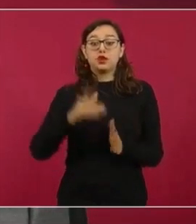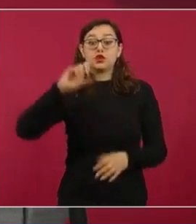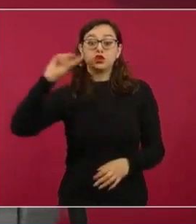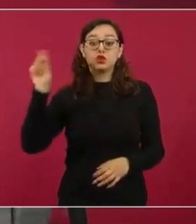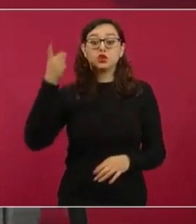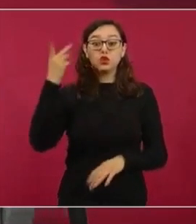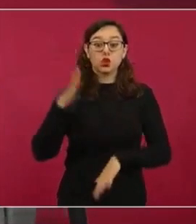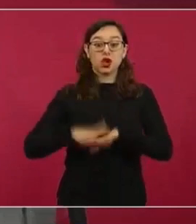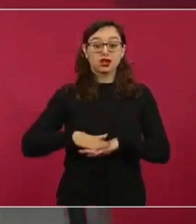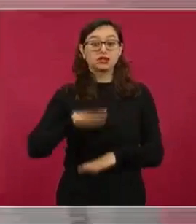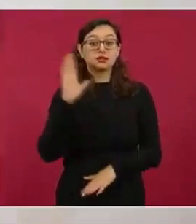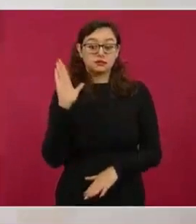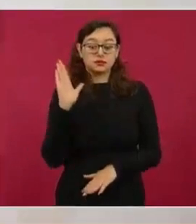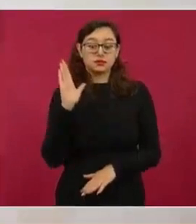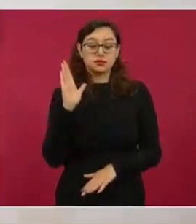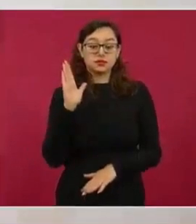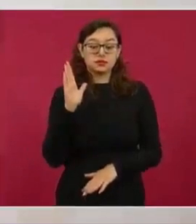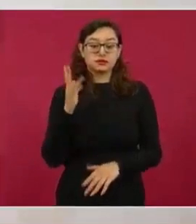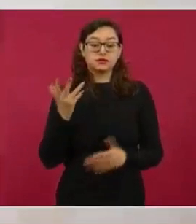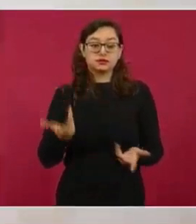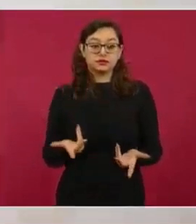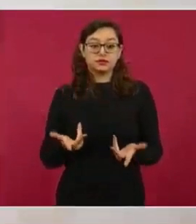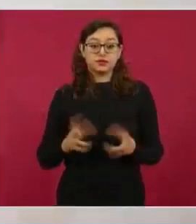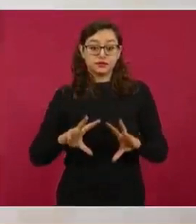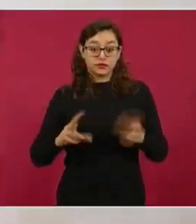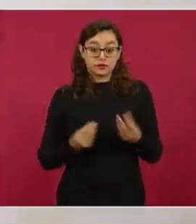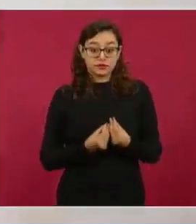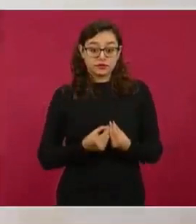Y ya entre los 24